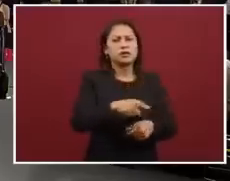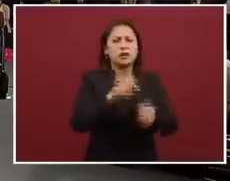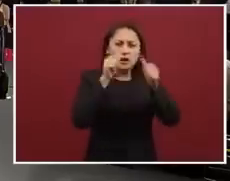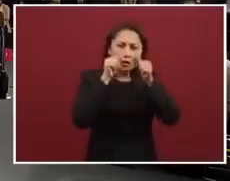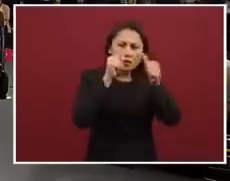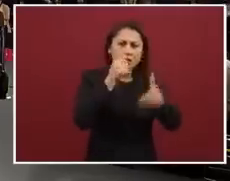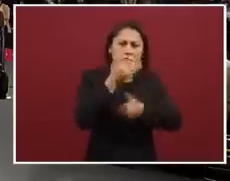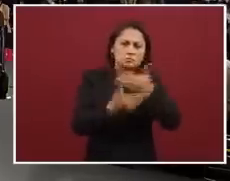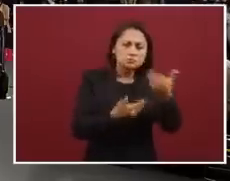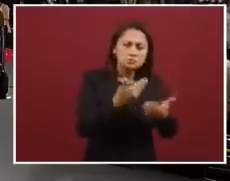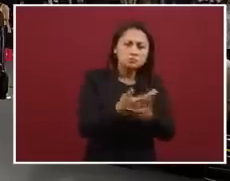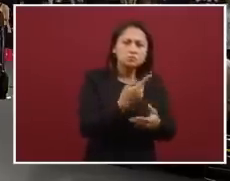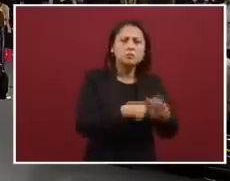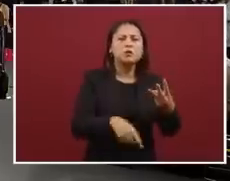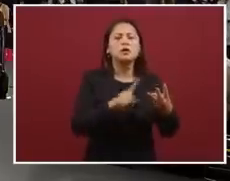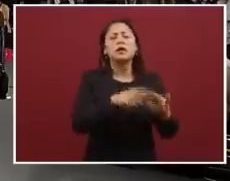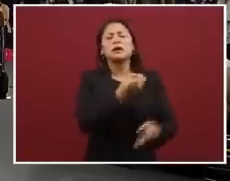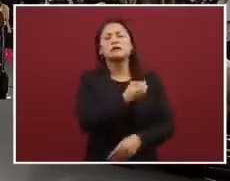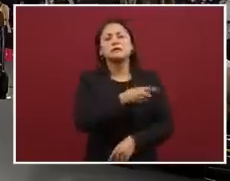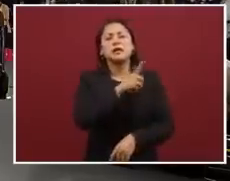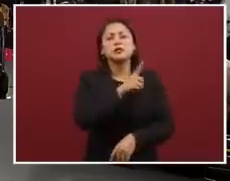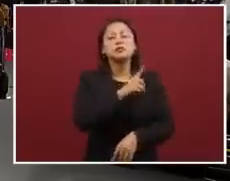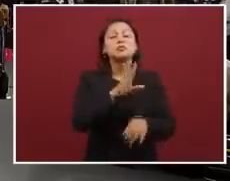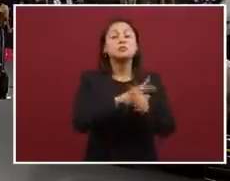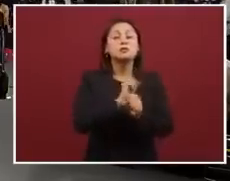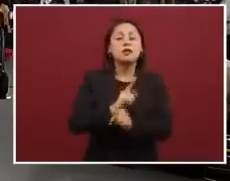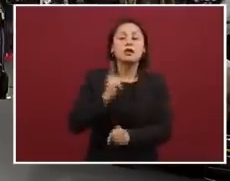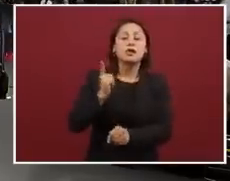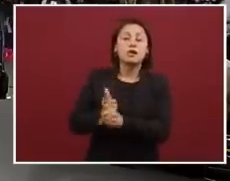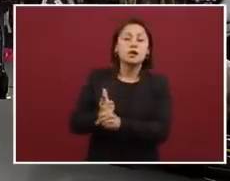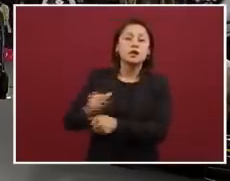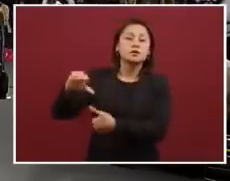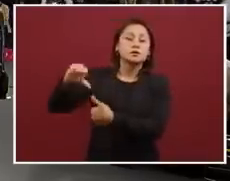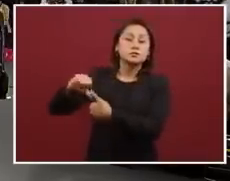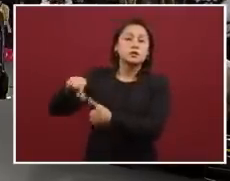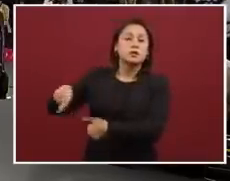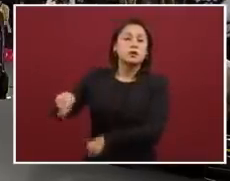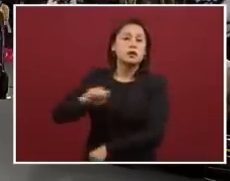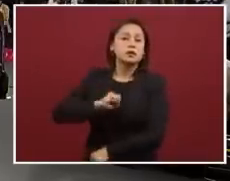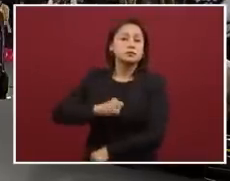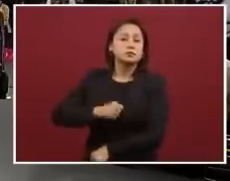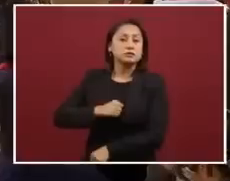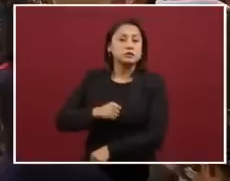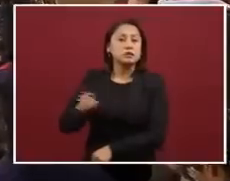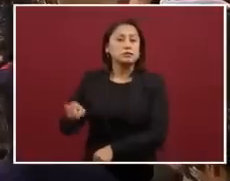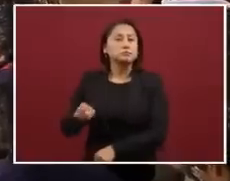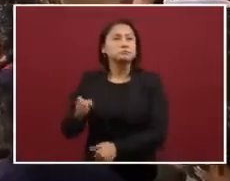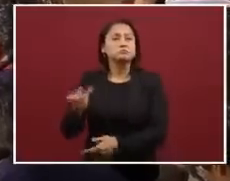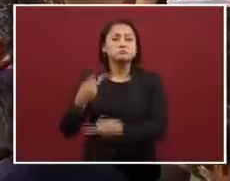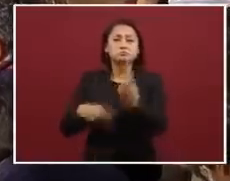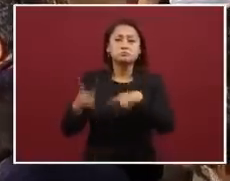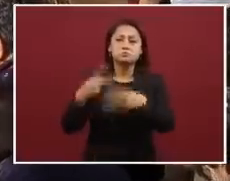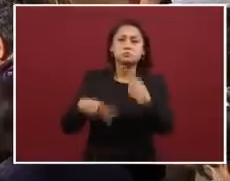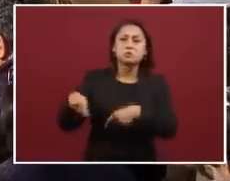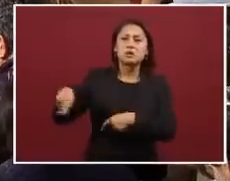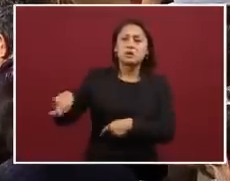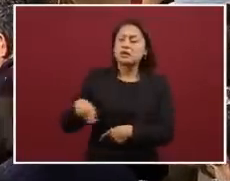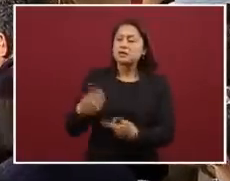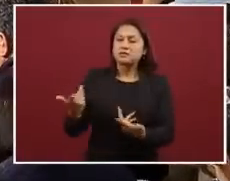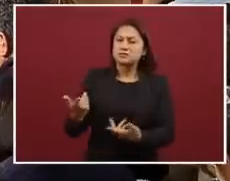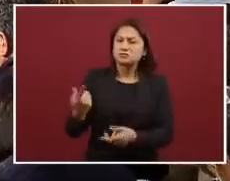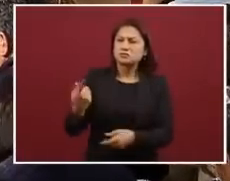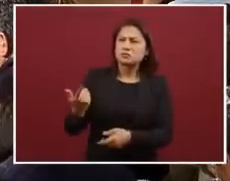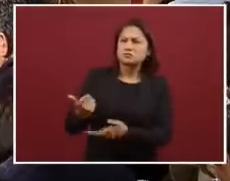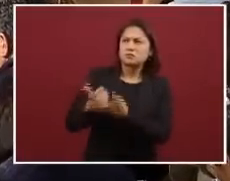salud, porque se detecta que hay centroamericanos con SIDA, por ejemplo en Nuevo Laredo, y ellos se niegan a atenderse médicamente, están durmiendo en los puentes internacionales en